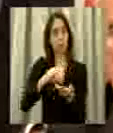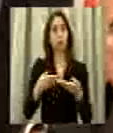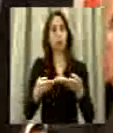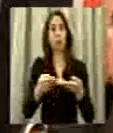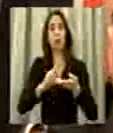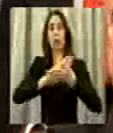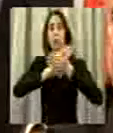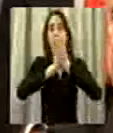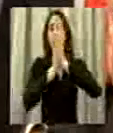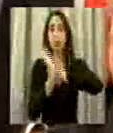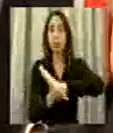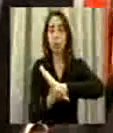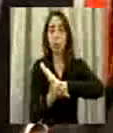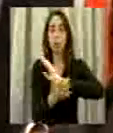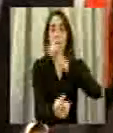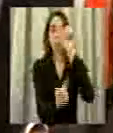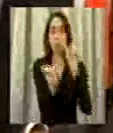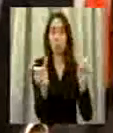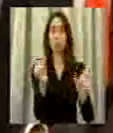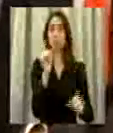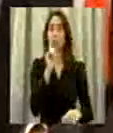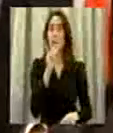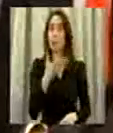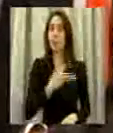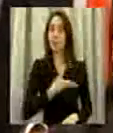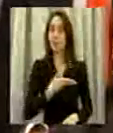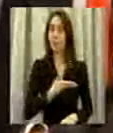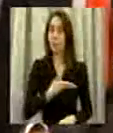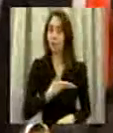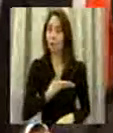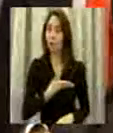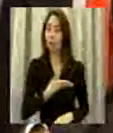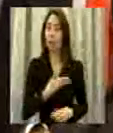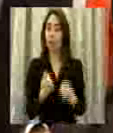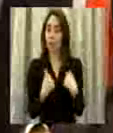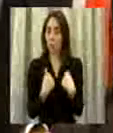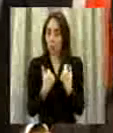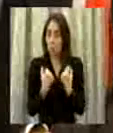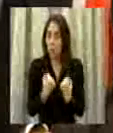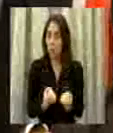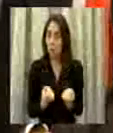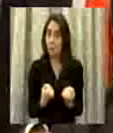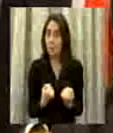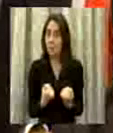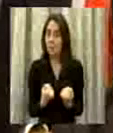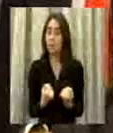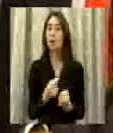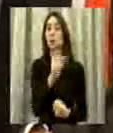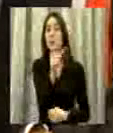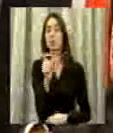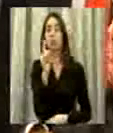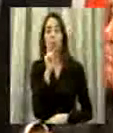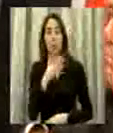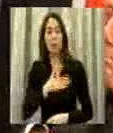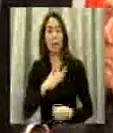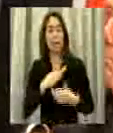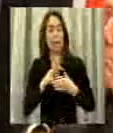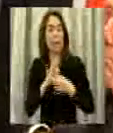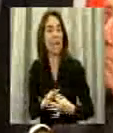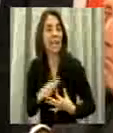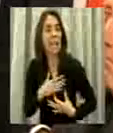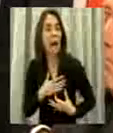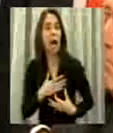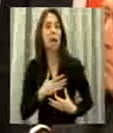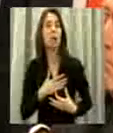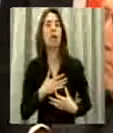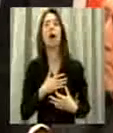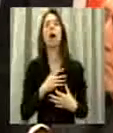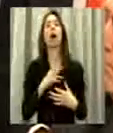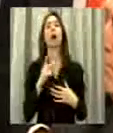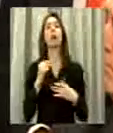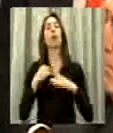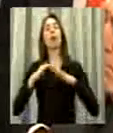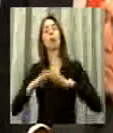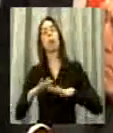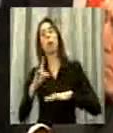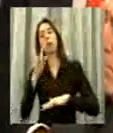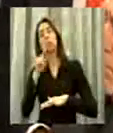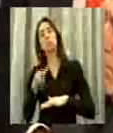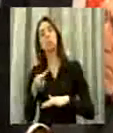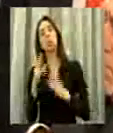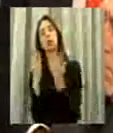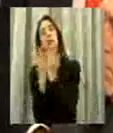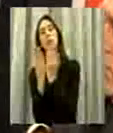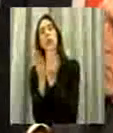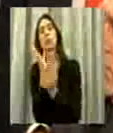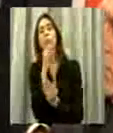que todos los que tengan la capacidad, los que tengan las ganas, no se queden sin estudiar por falta de